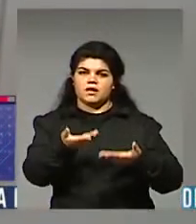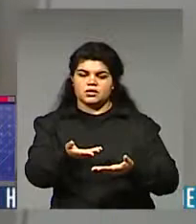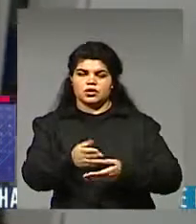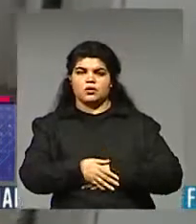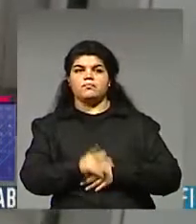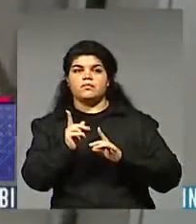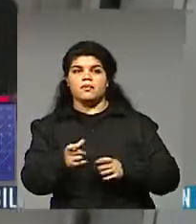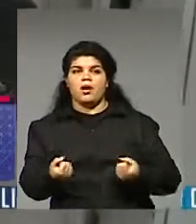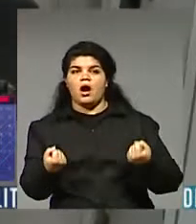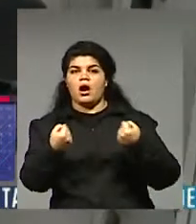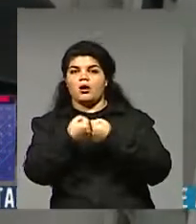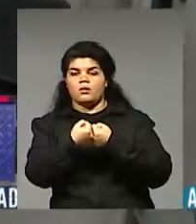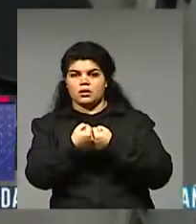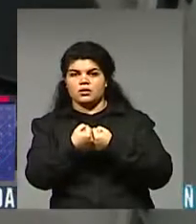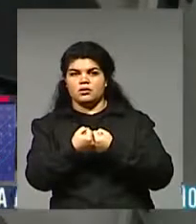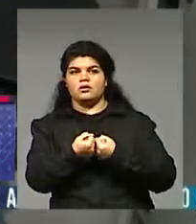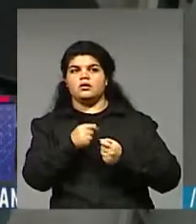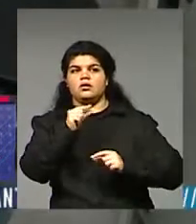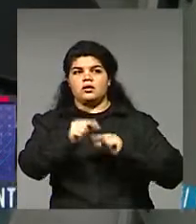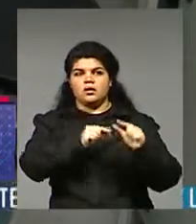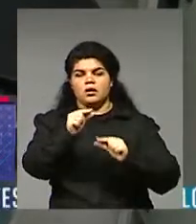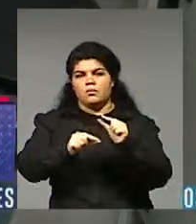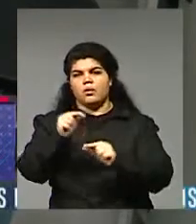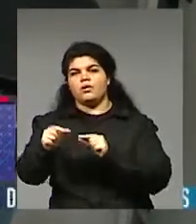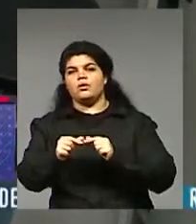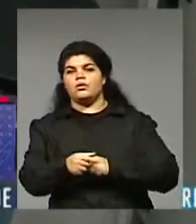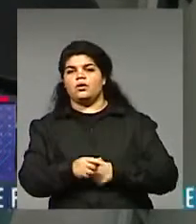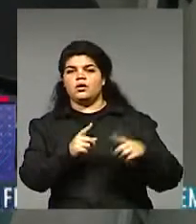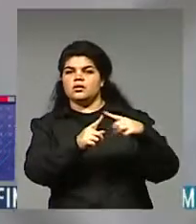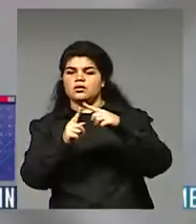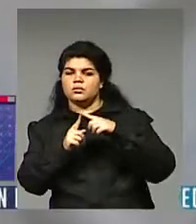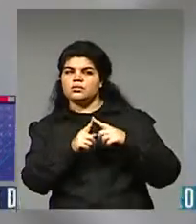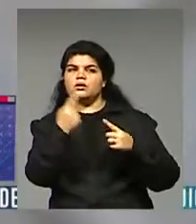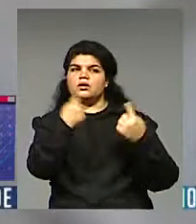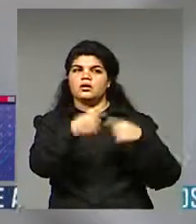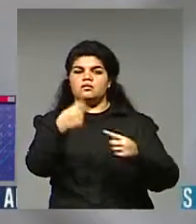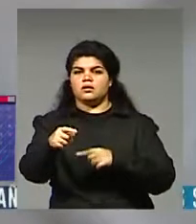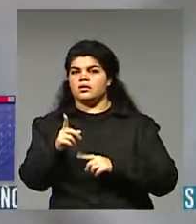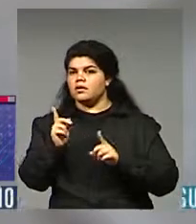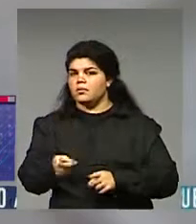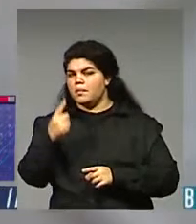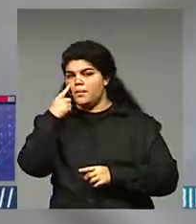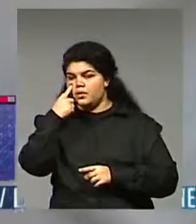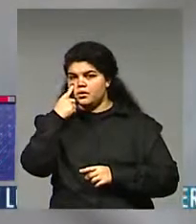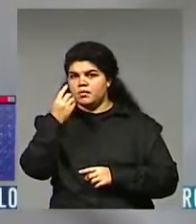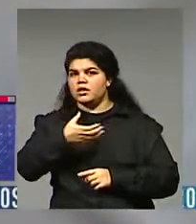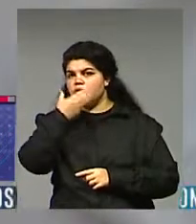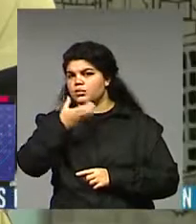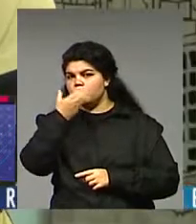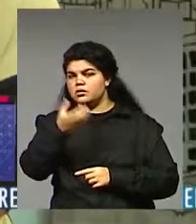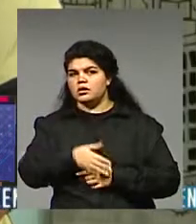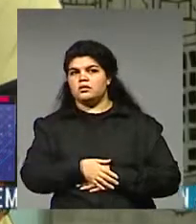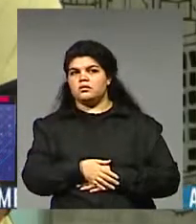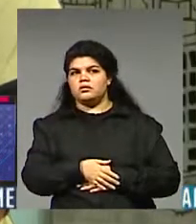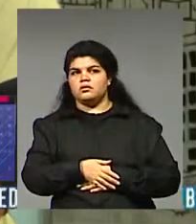estamos firmando, vemos con otras instituciones como la Municipalidad de Tunuyán también. Uh-huh.